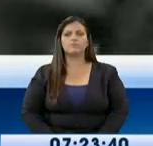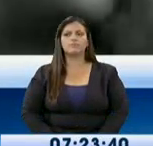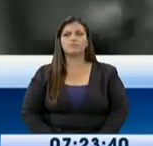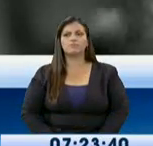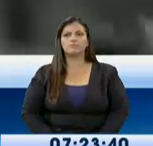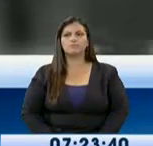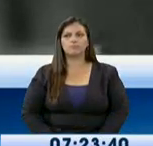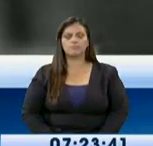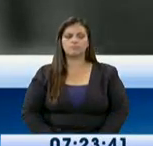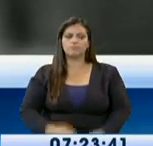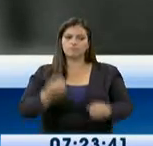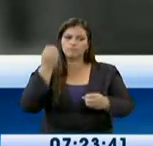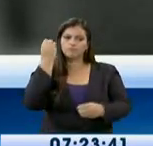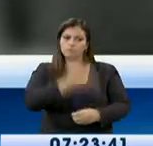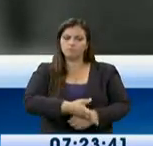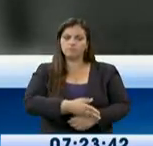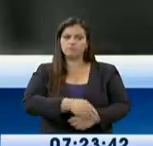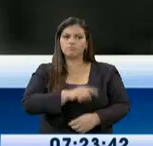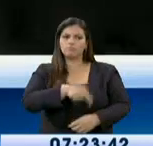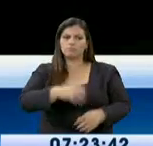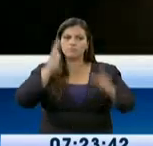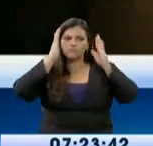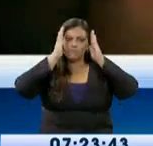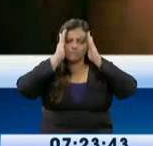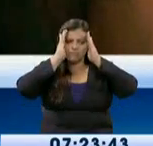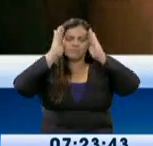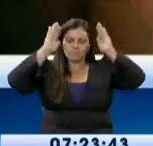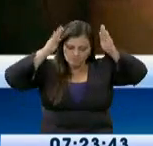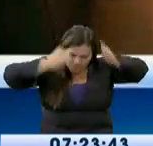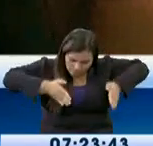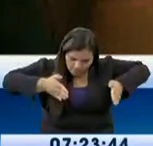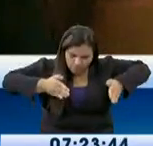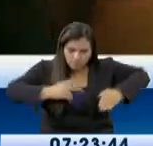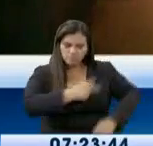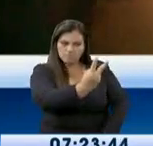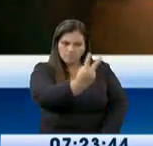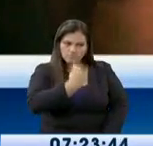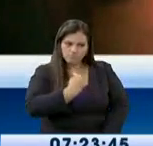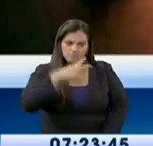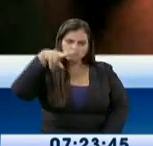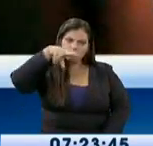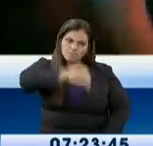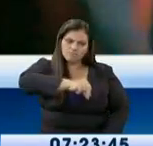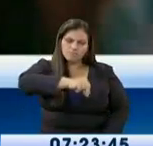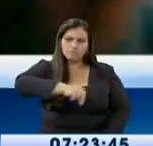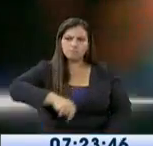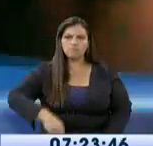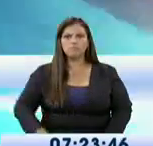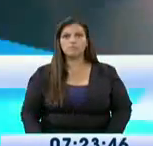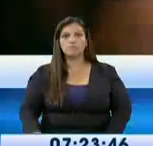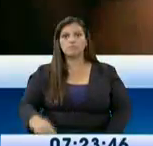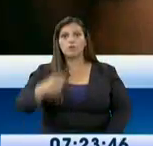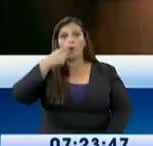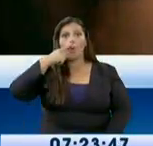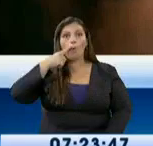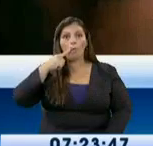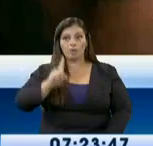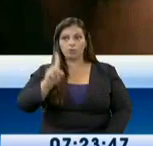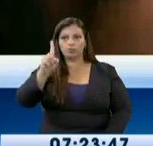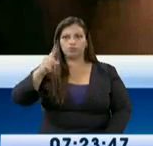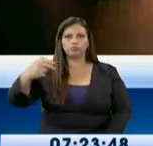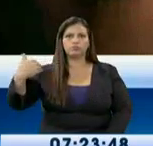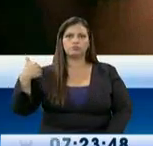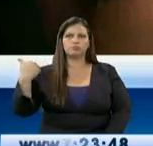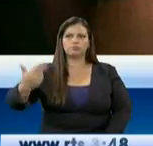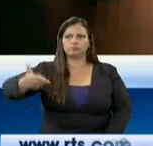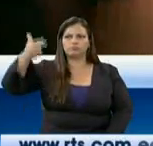donde le indican que agache la cabeza y que no los mire. Uno de los tipos portaba todo el tiempo un revólver con el que amedrentaba a